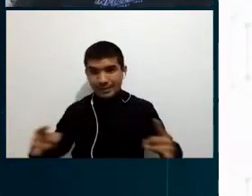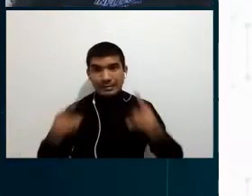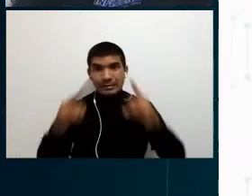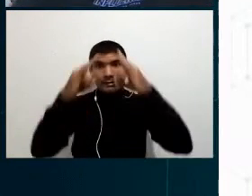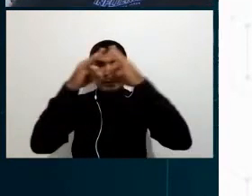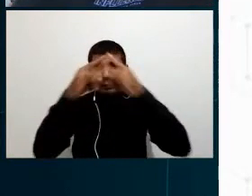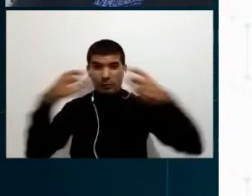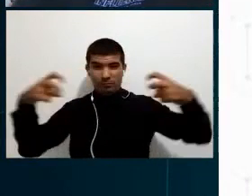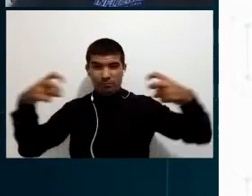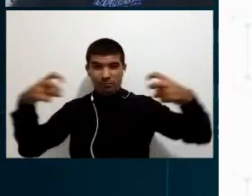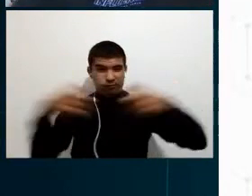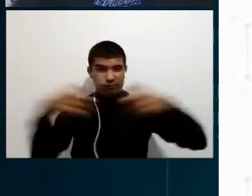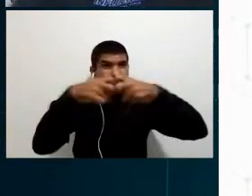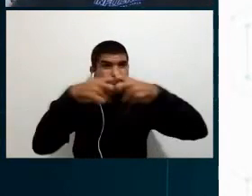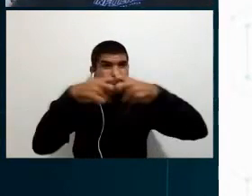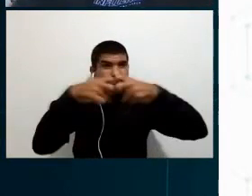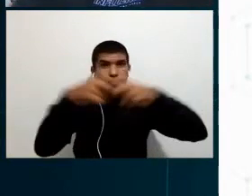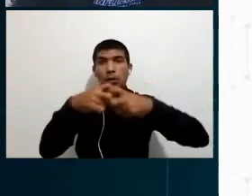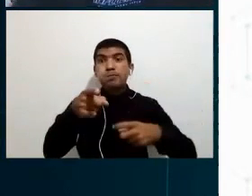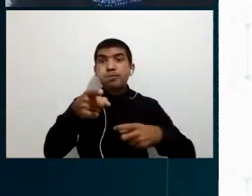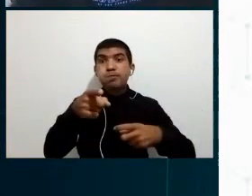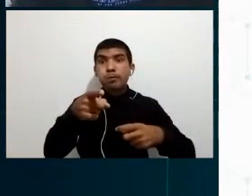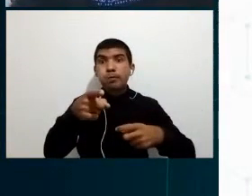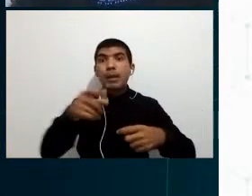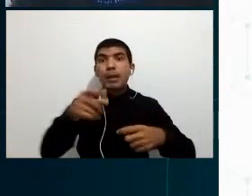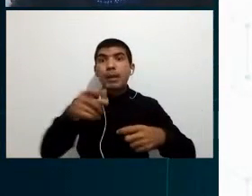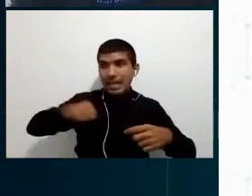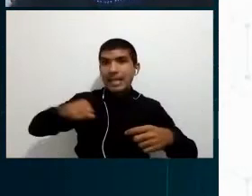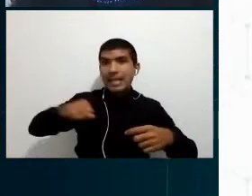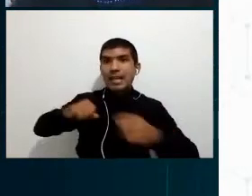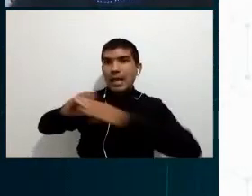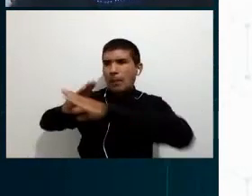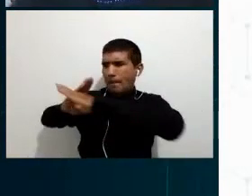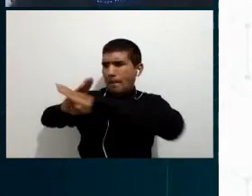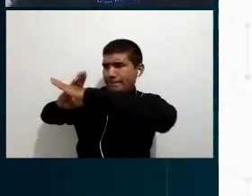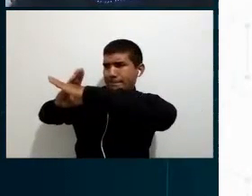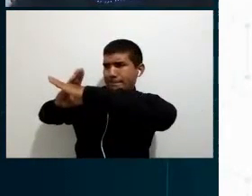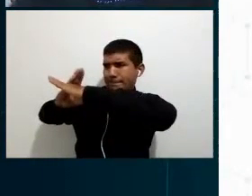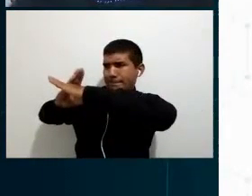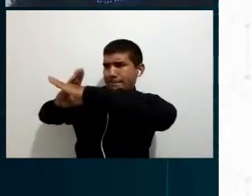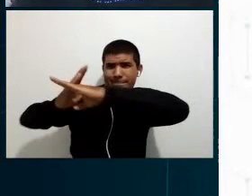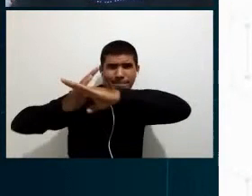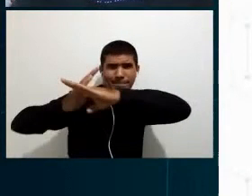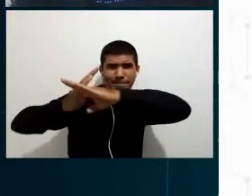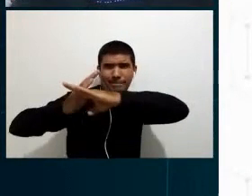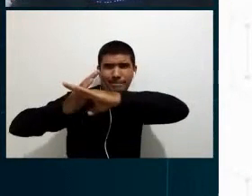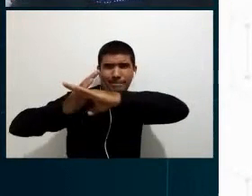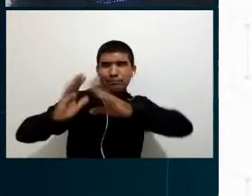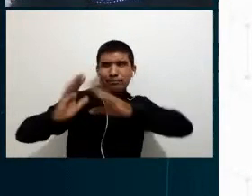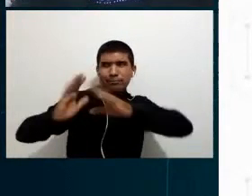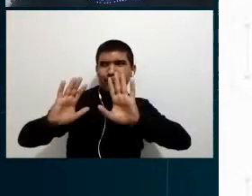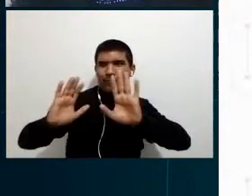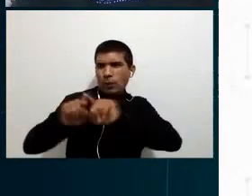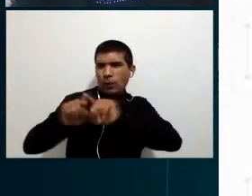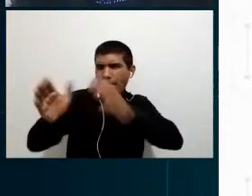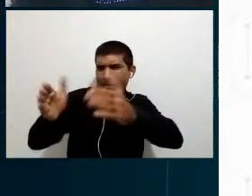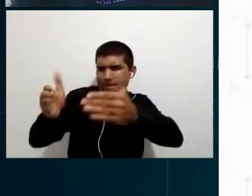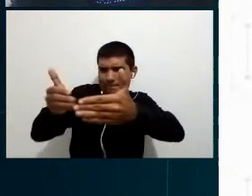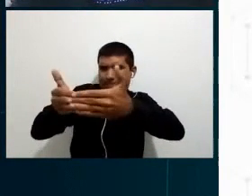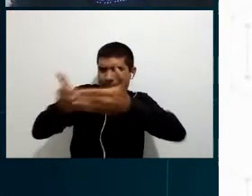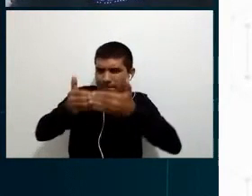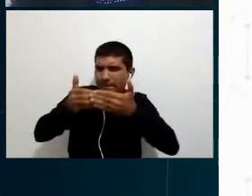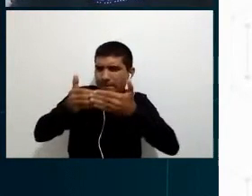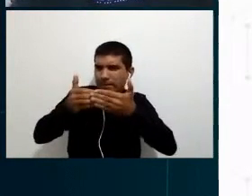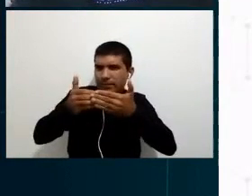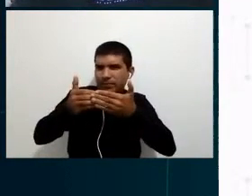aire, pues tiene distancias de aislamiento. Estos equipos tienen que tener unas distancias entre ellos y